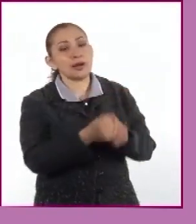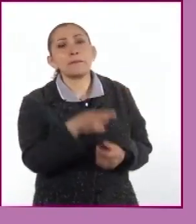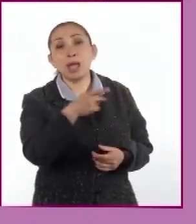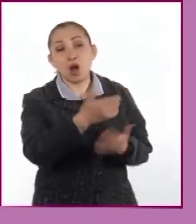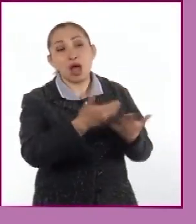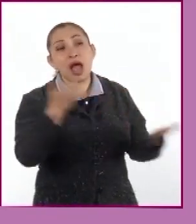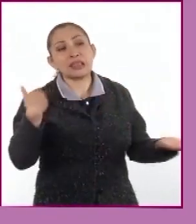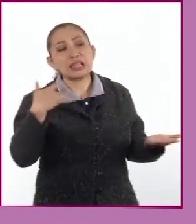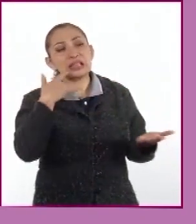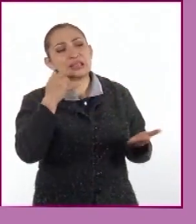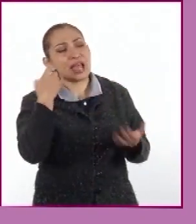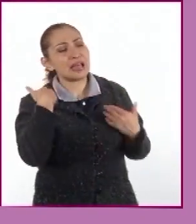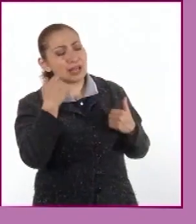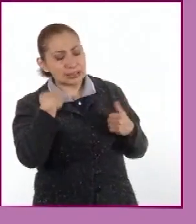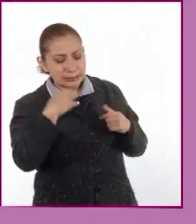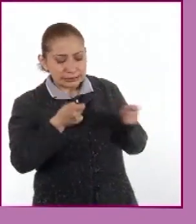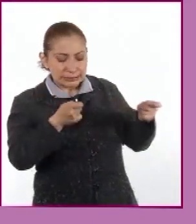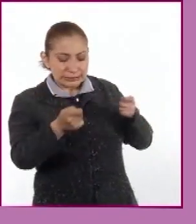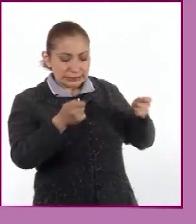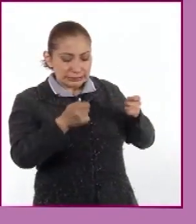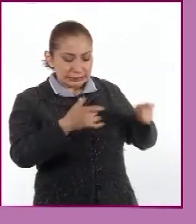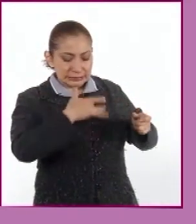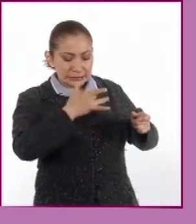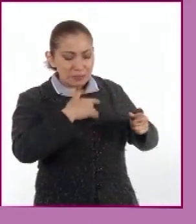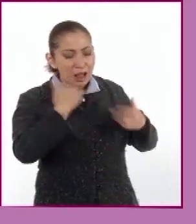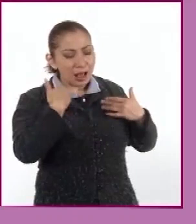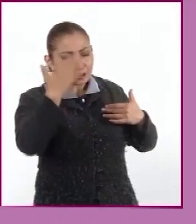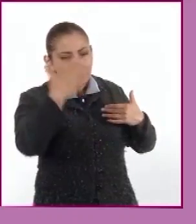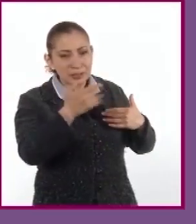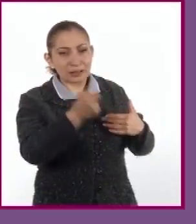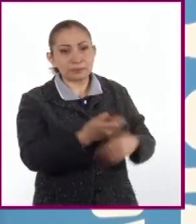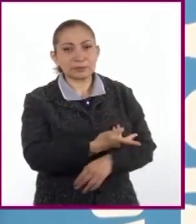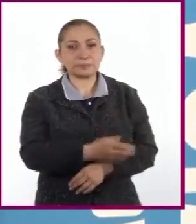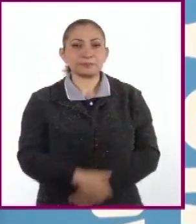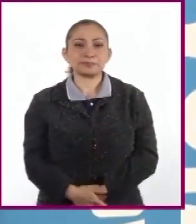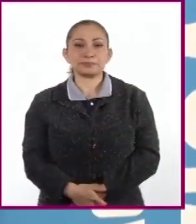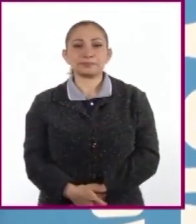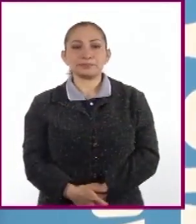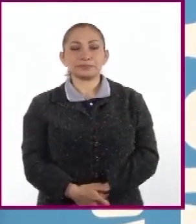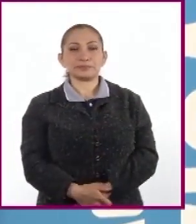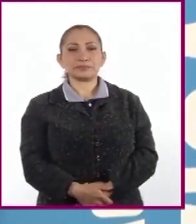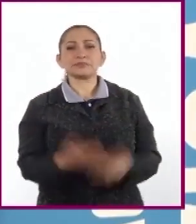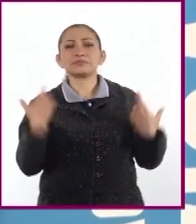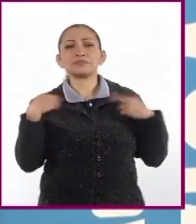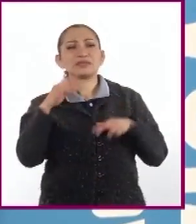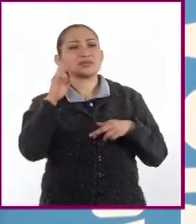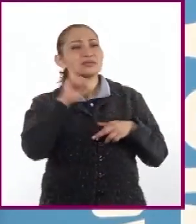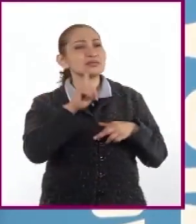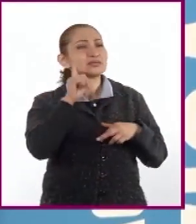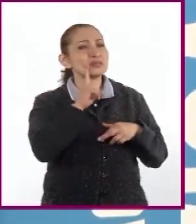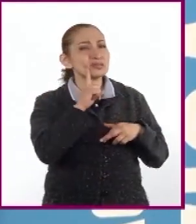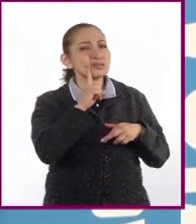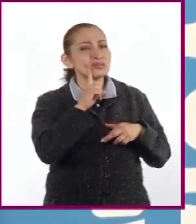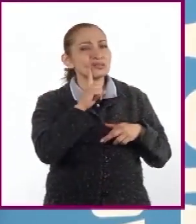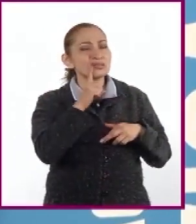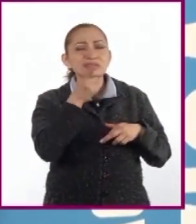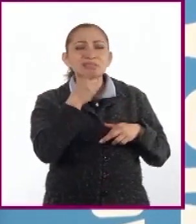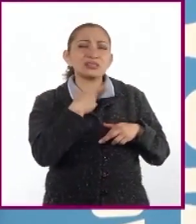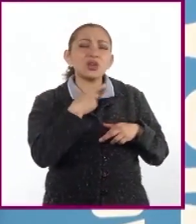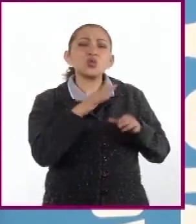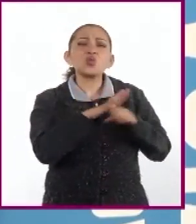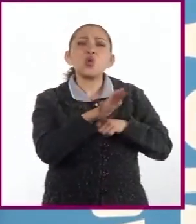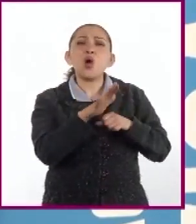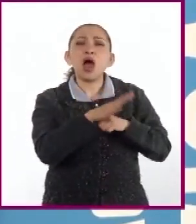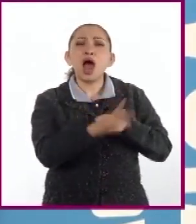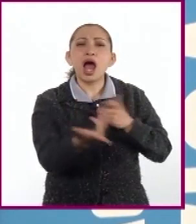antes trataría de comprender mis emociones para entender lo que está pasando. Maestra Betina, ¿nos puede decir cuál fue